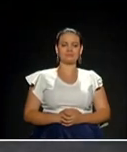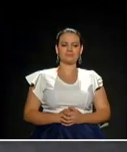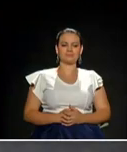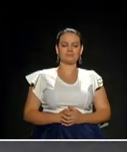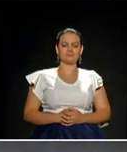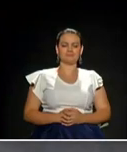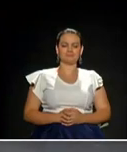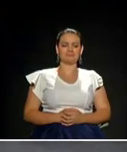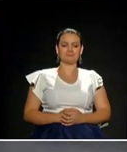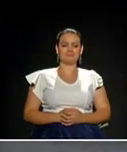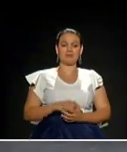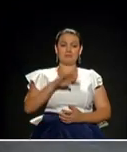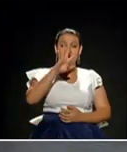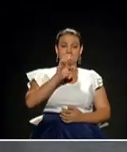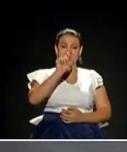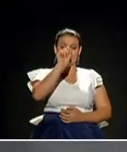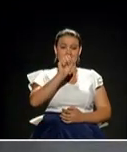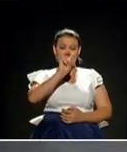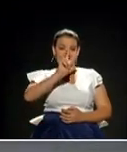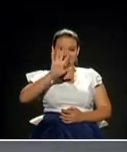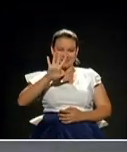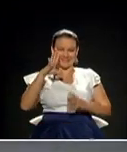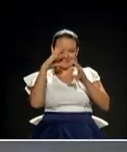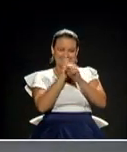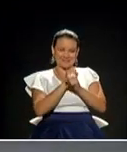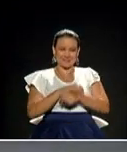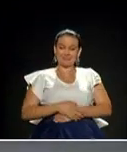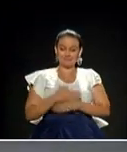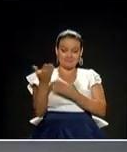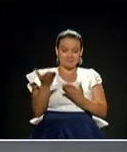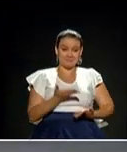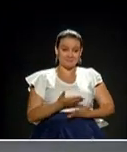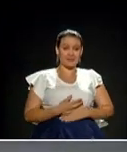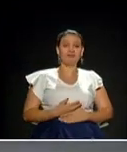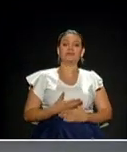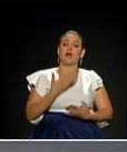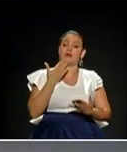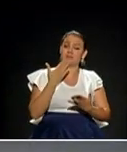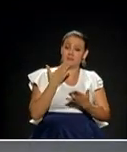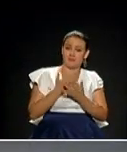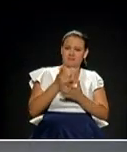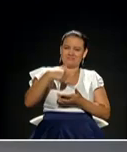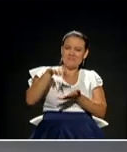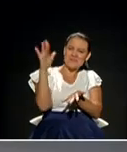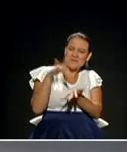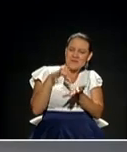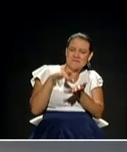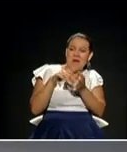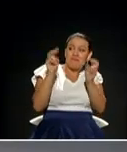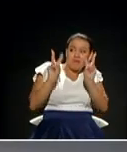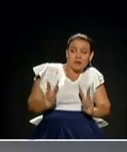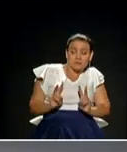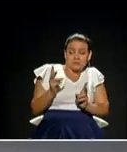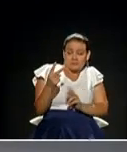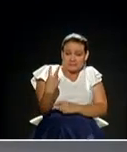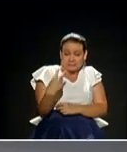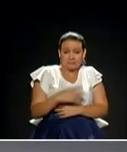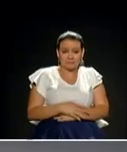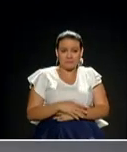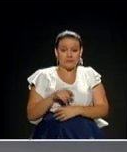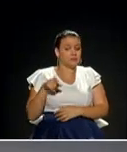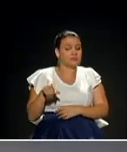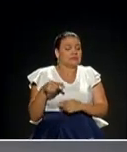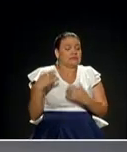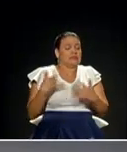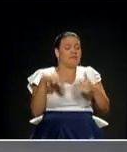nueve de la noche 35 minutos que tal bienvenidos gracias por estar en este gran debate ya estamos en la recta final y este es un nuevo gran debate